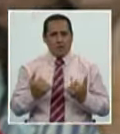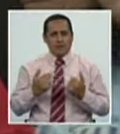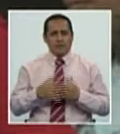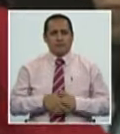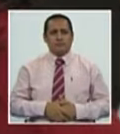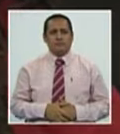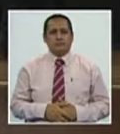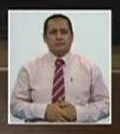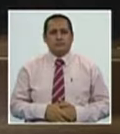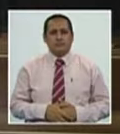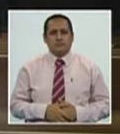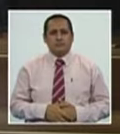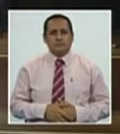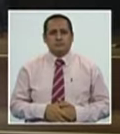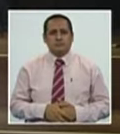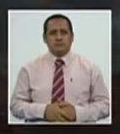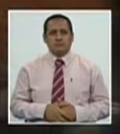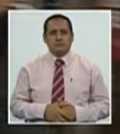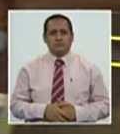escenario.